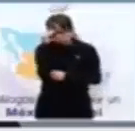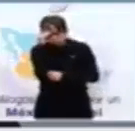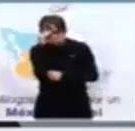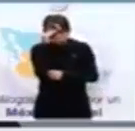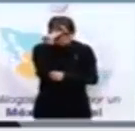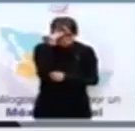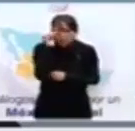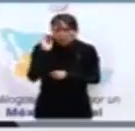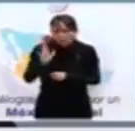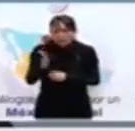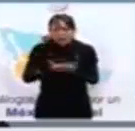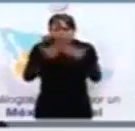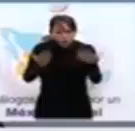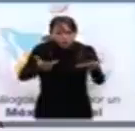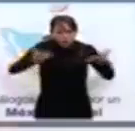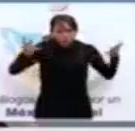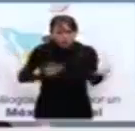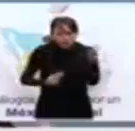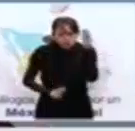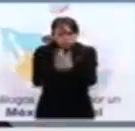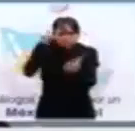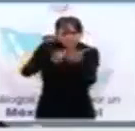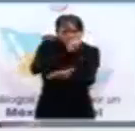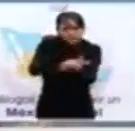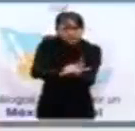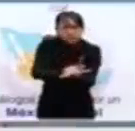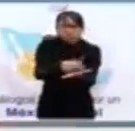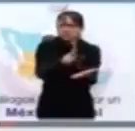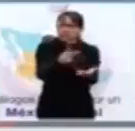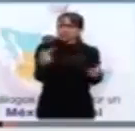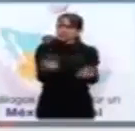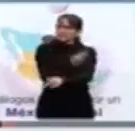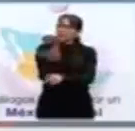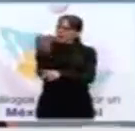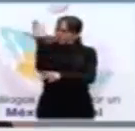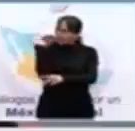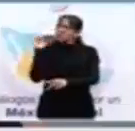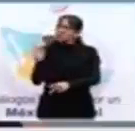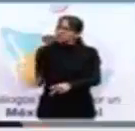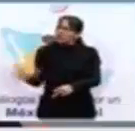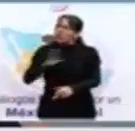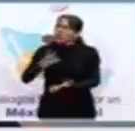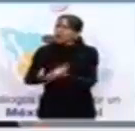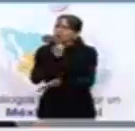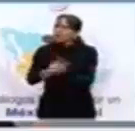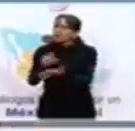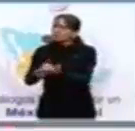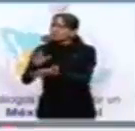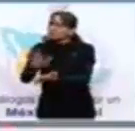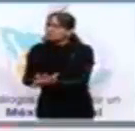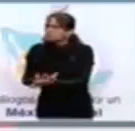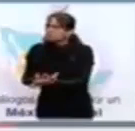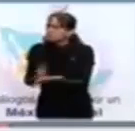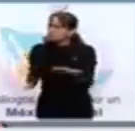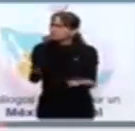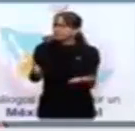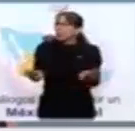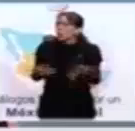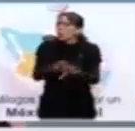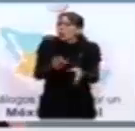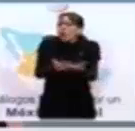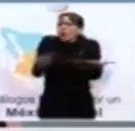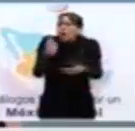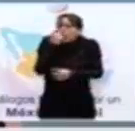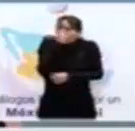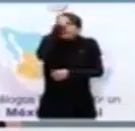la que ya tenemos. Entonces, ¿qué es lo que ocurre? Tenemos un problema de gobernabilidad de la ley. O sea, tenemos un problema de aplicabilidad